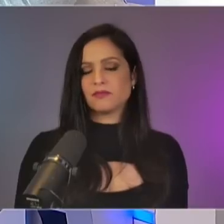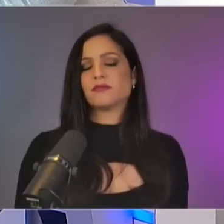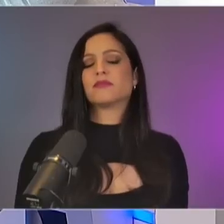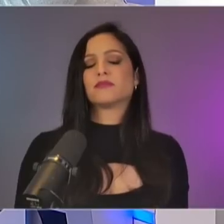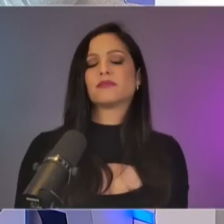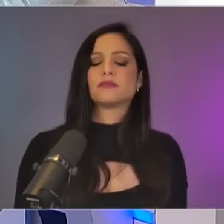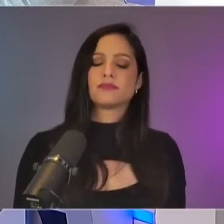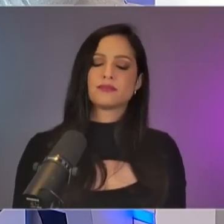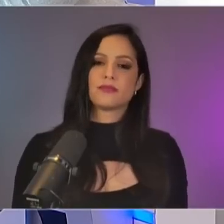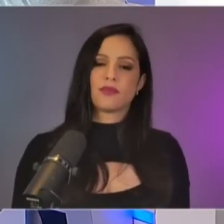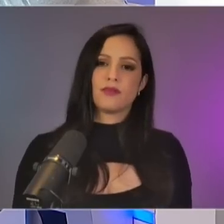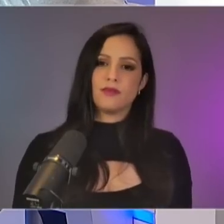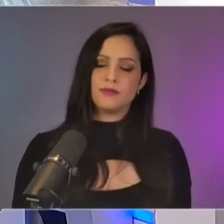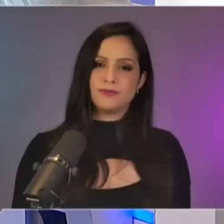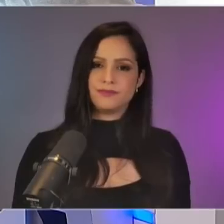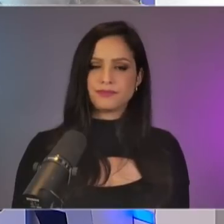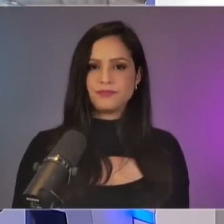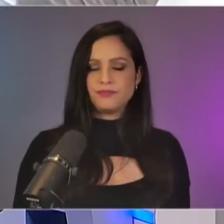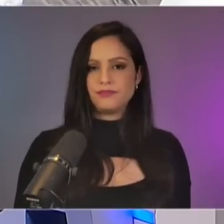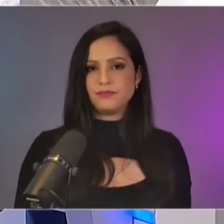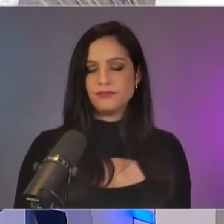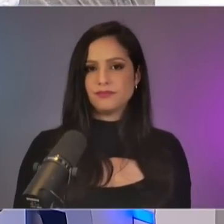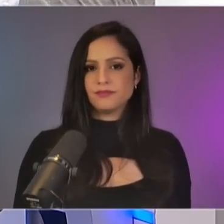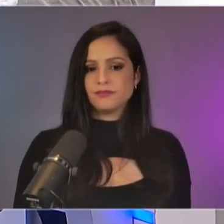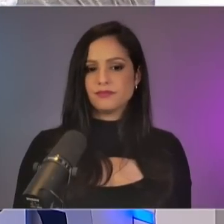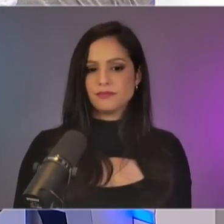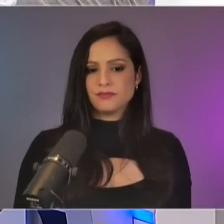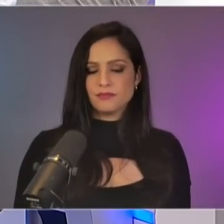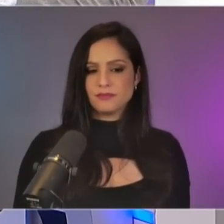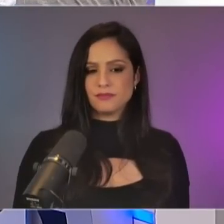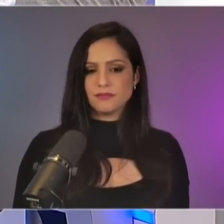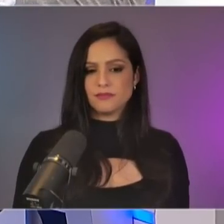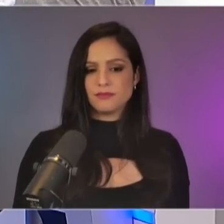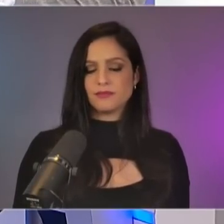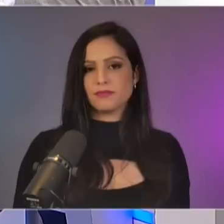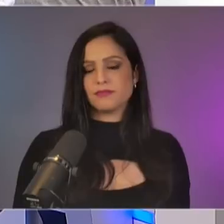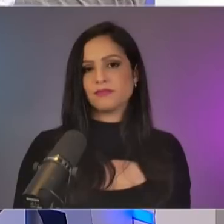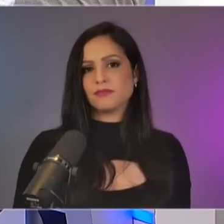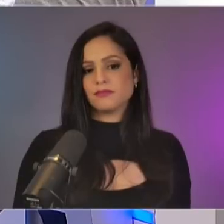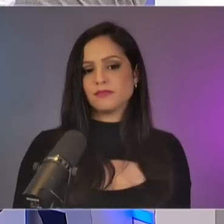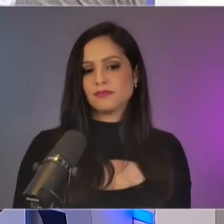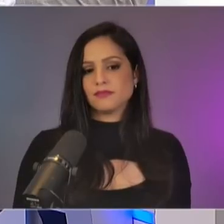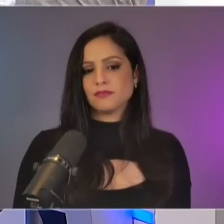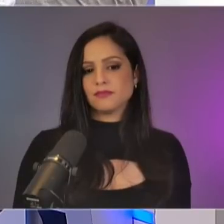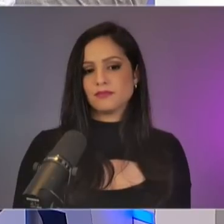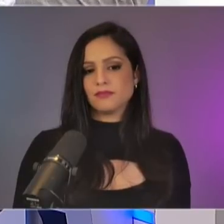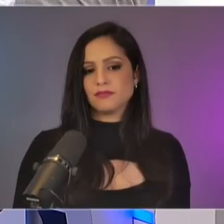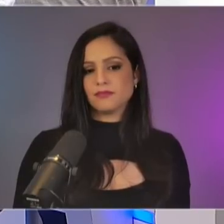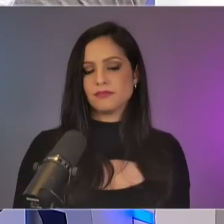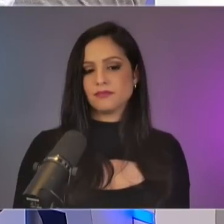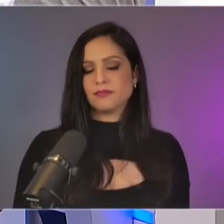buscas un cirujano plástico que no que que si tú te quiere operar y tú buscas ese cirujano plástico que es la sociedad